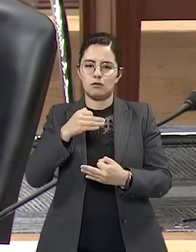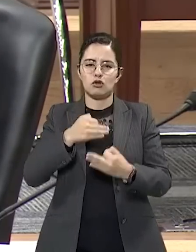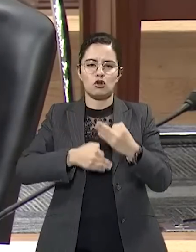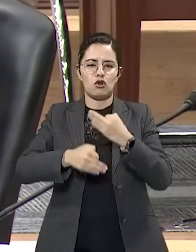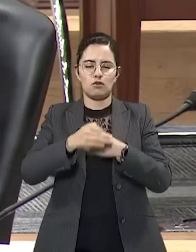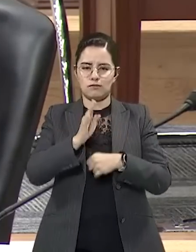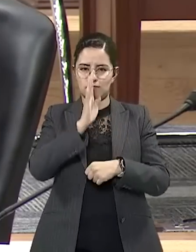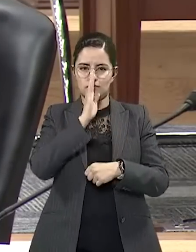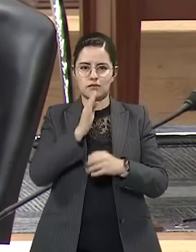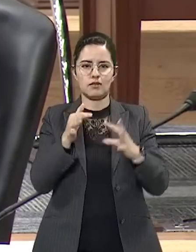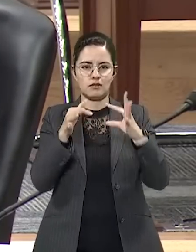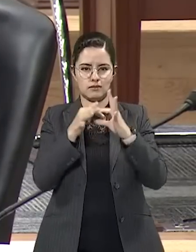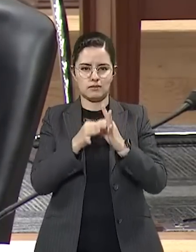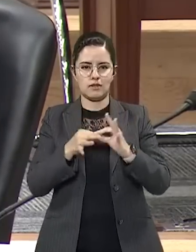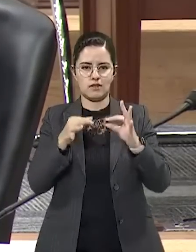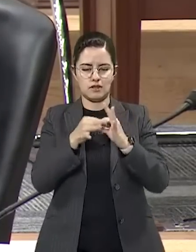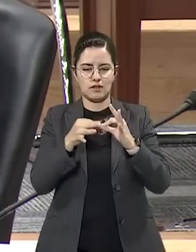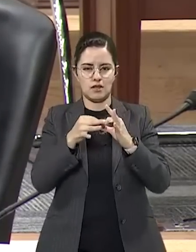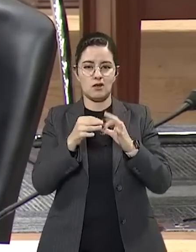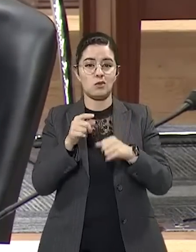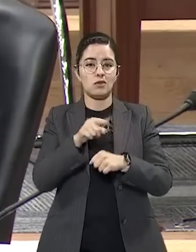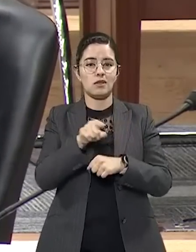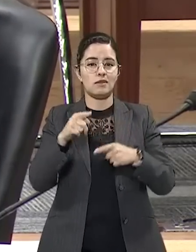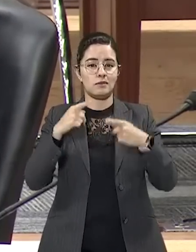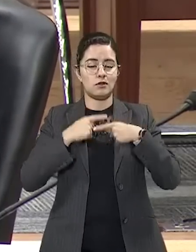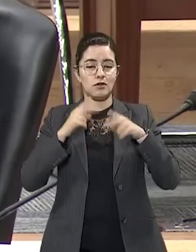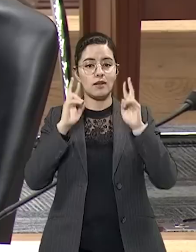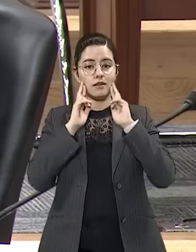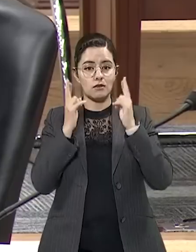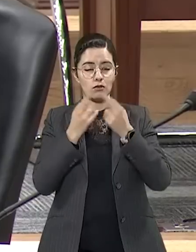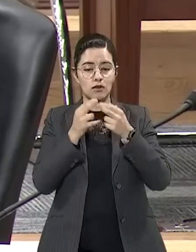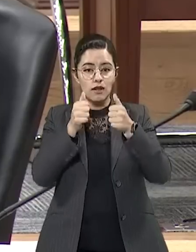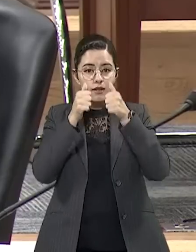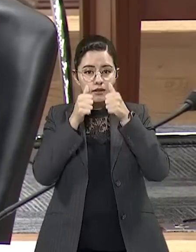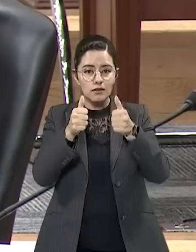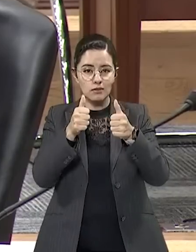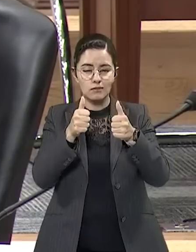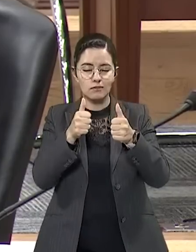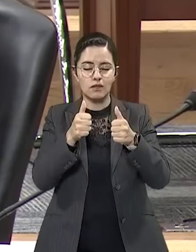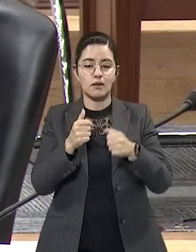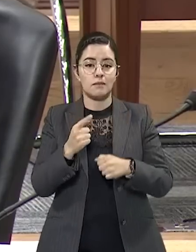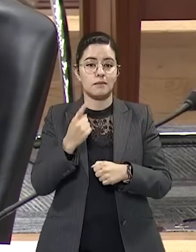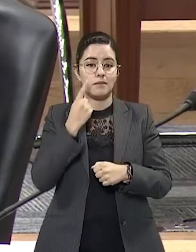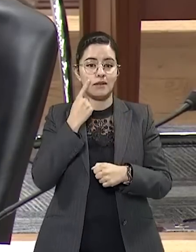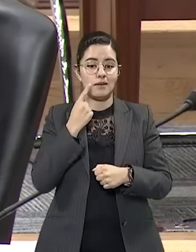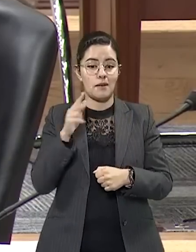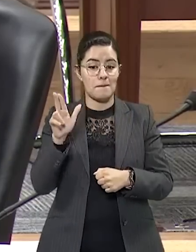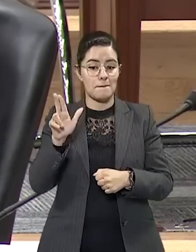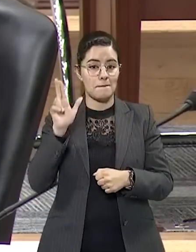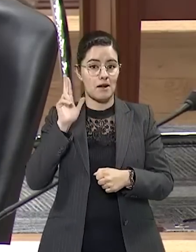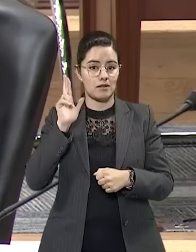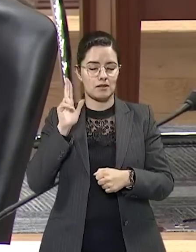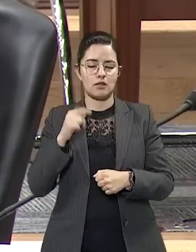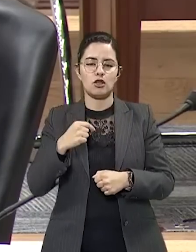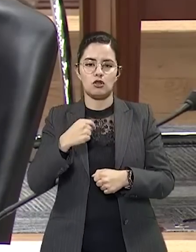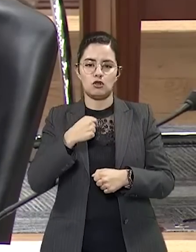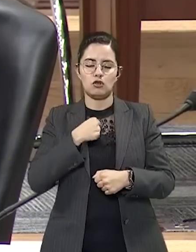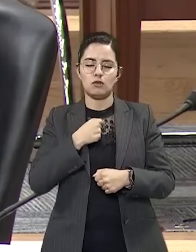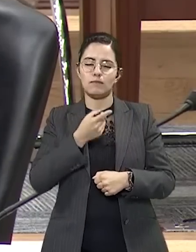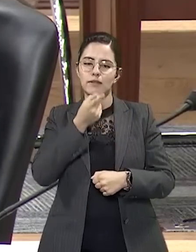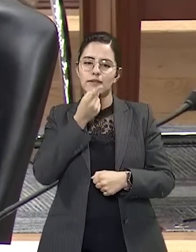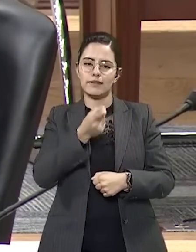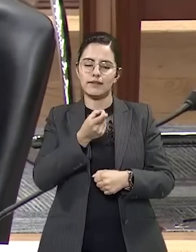y a todos ustedes y a quienes siguen esta sesión pues como es público el pasado martes presente mi renuncia